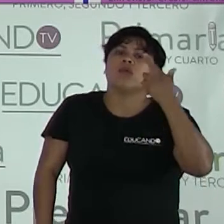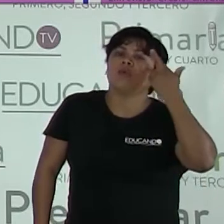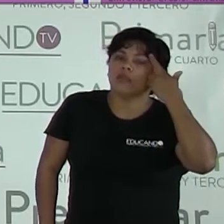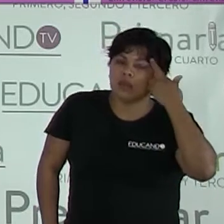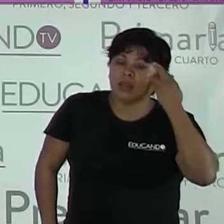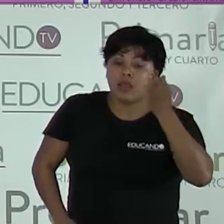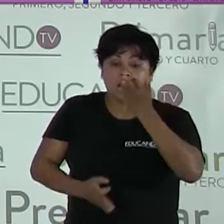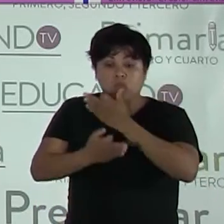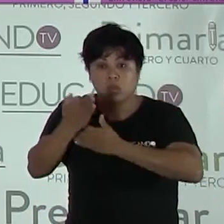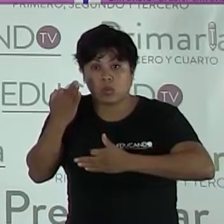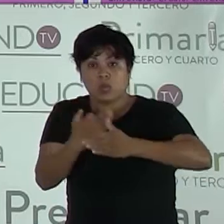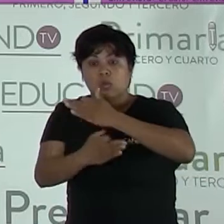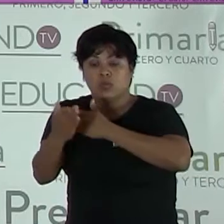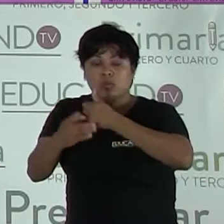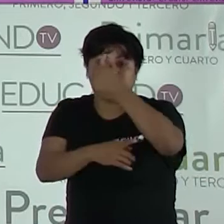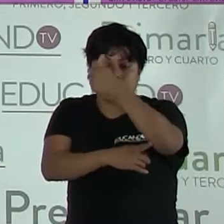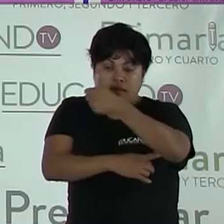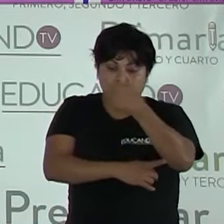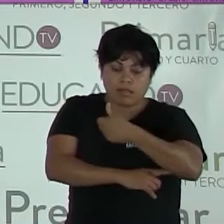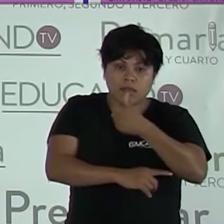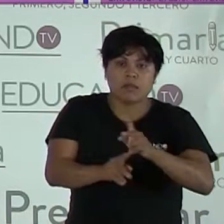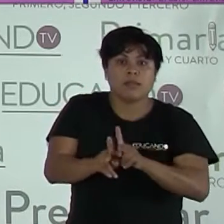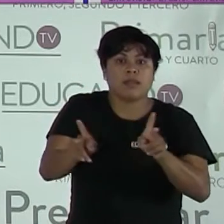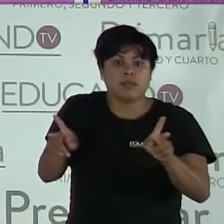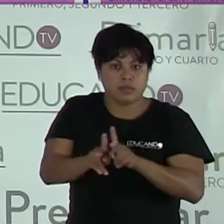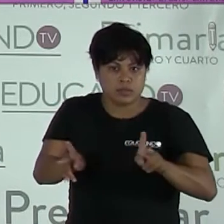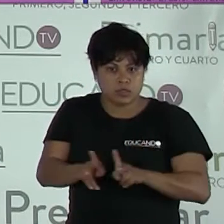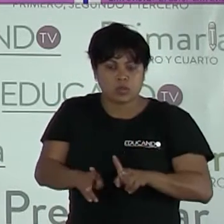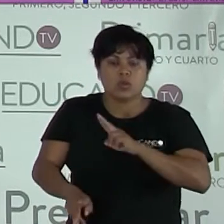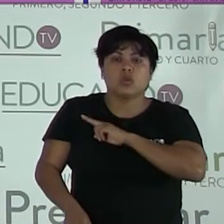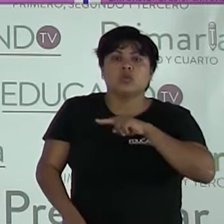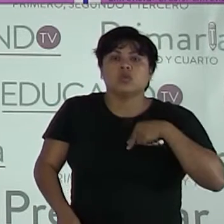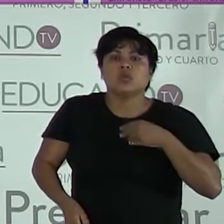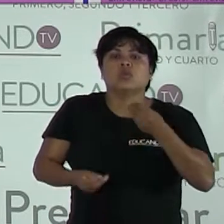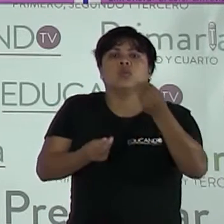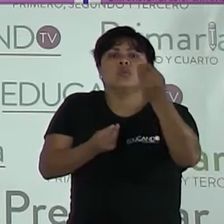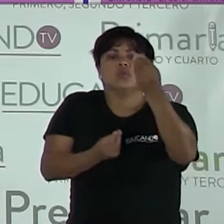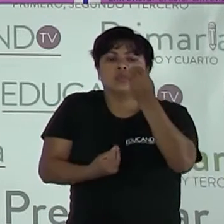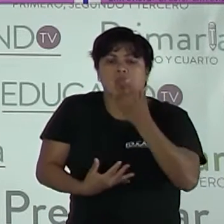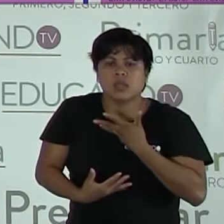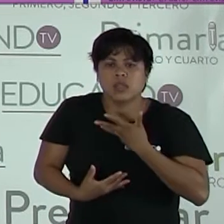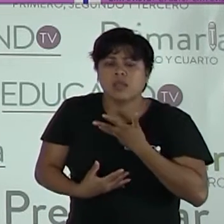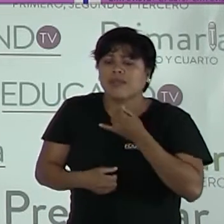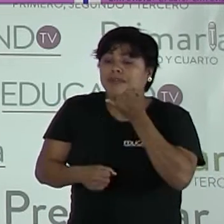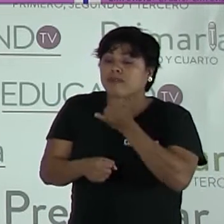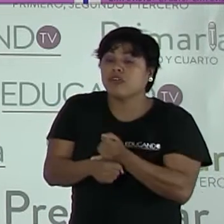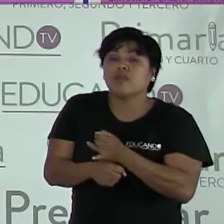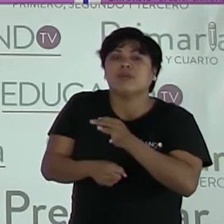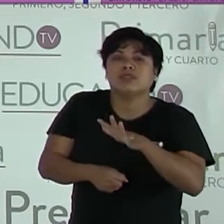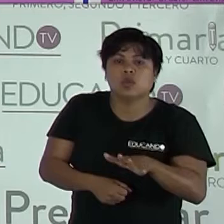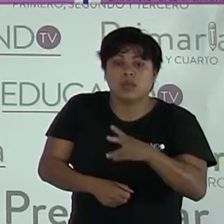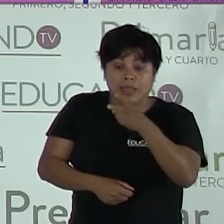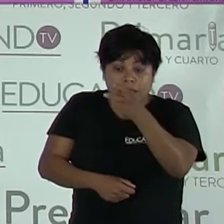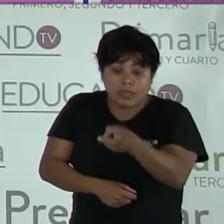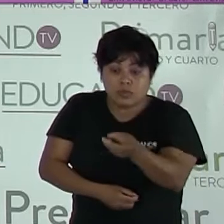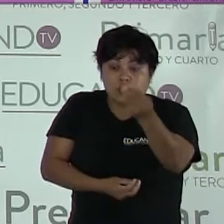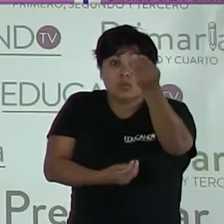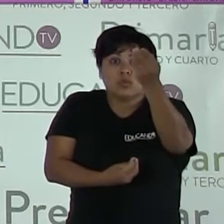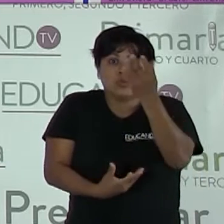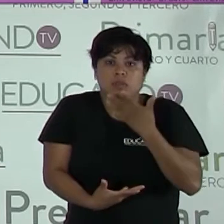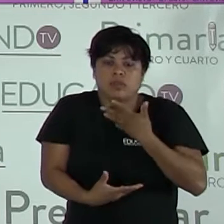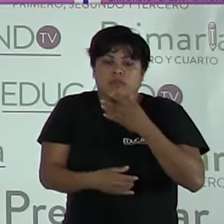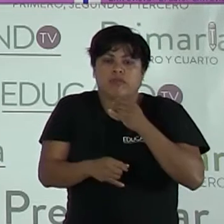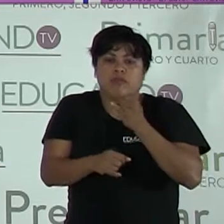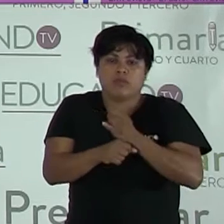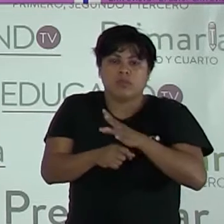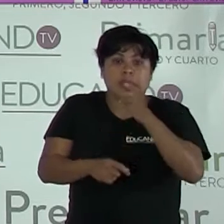recordarte que todos y cada uno de los textos periodísticos nos proporcionan información. Esa es una de las